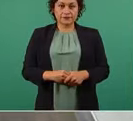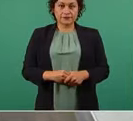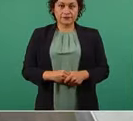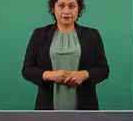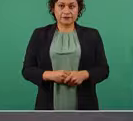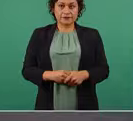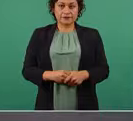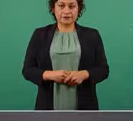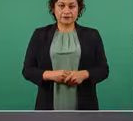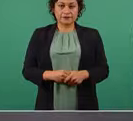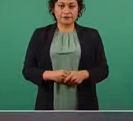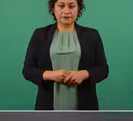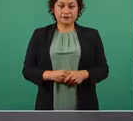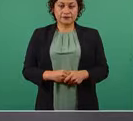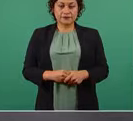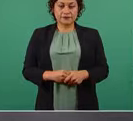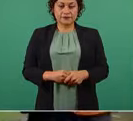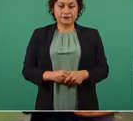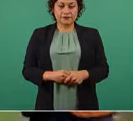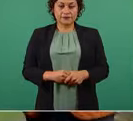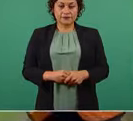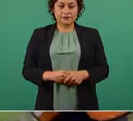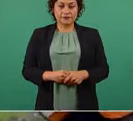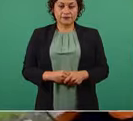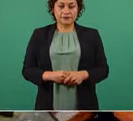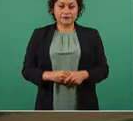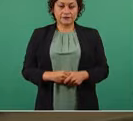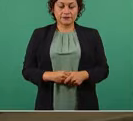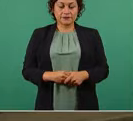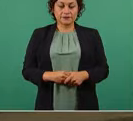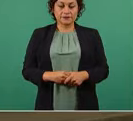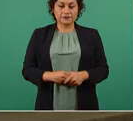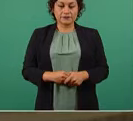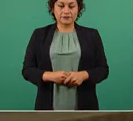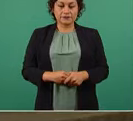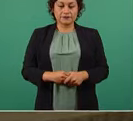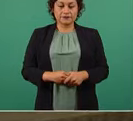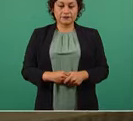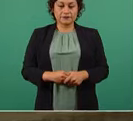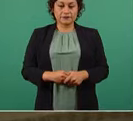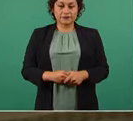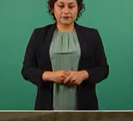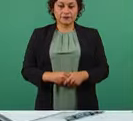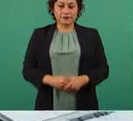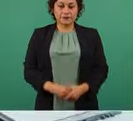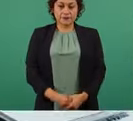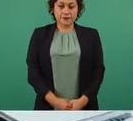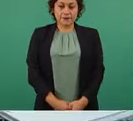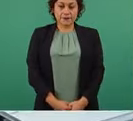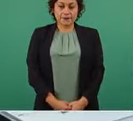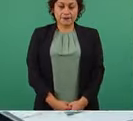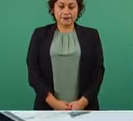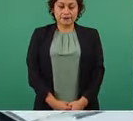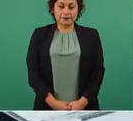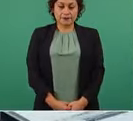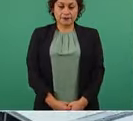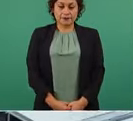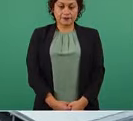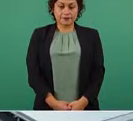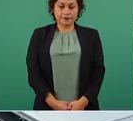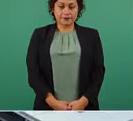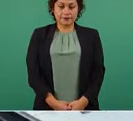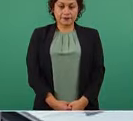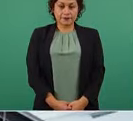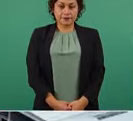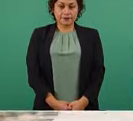calles de rodaje. En la terminal de pasajeros, se aplica pintura vinílica en la fachada del edificio de alimentos, aplanado rústico y fino